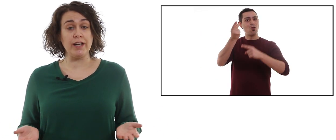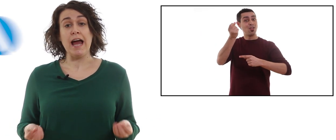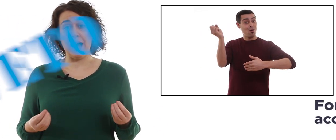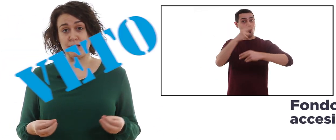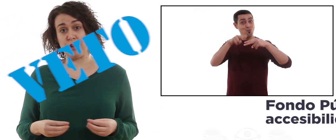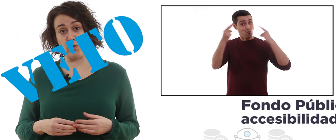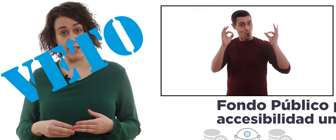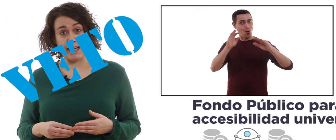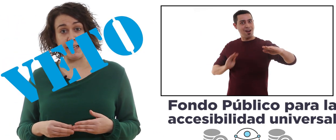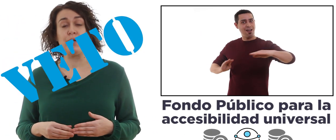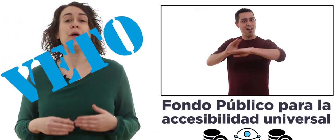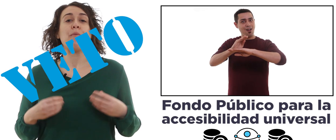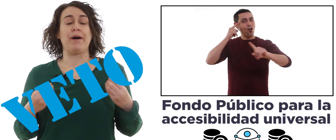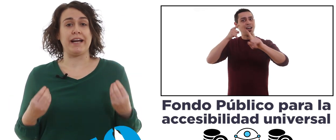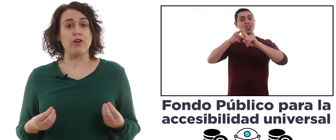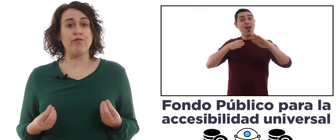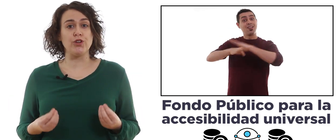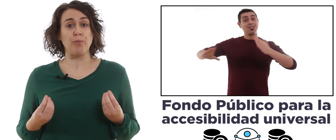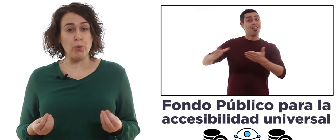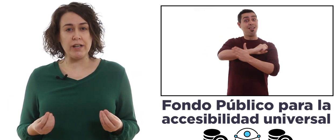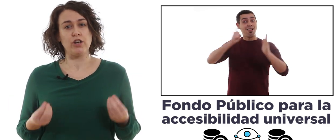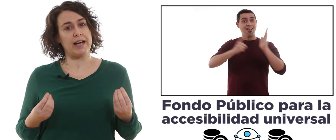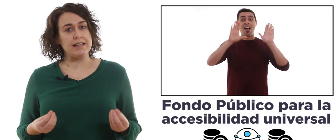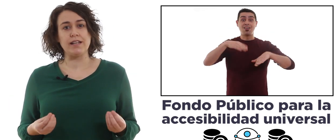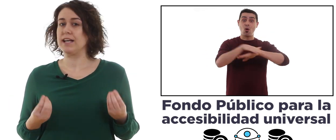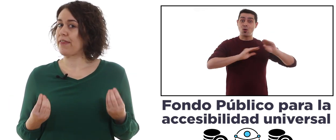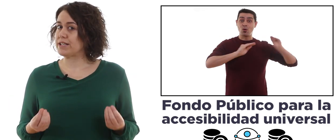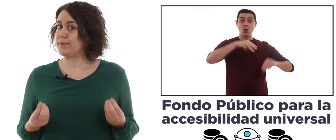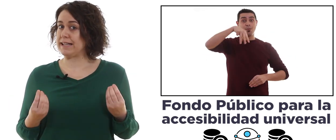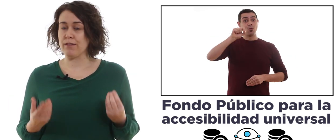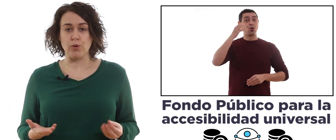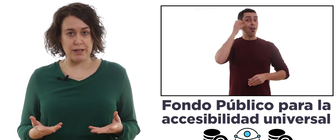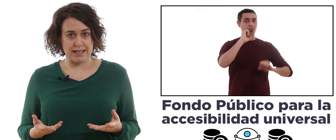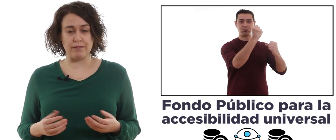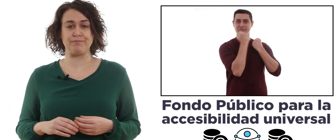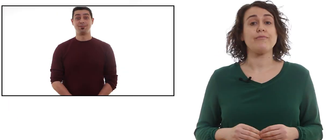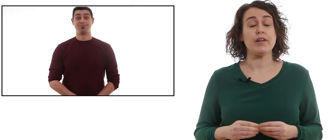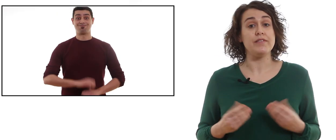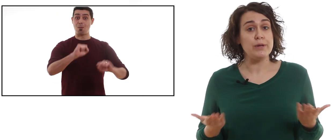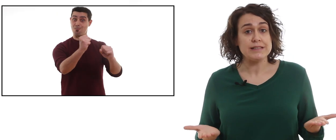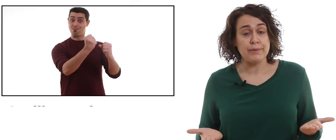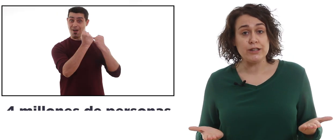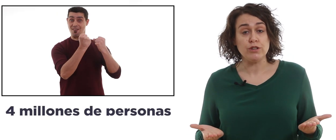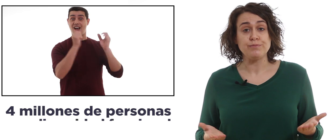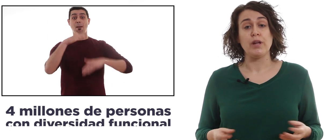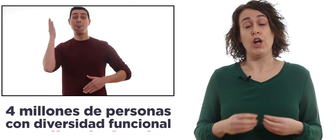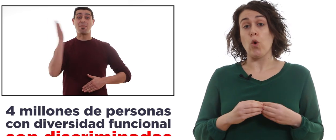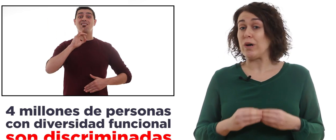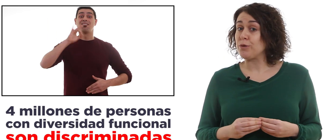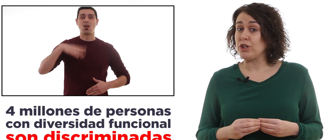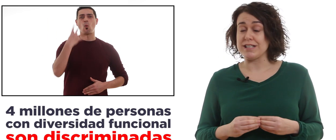Rajoy ha vetado nuestra ley para crear un fondo público que garantice la accesibilidad universal. Debido a este veto,